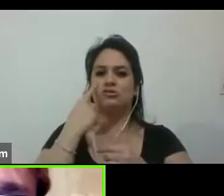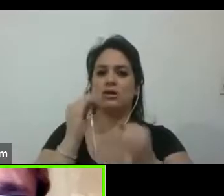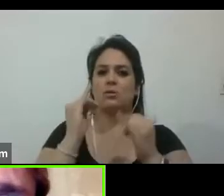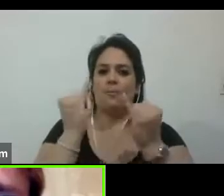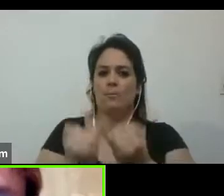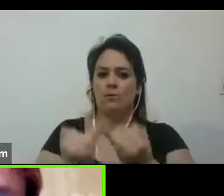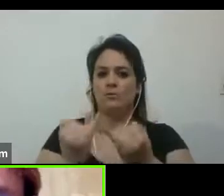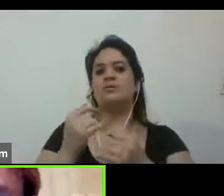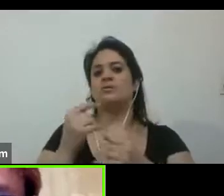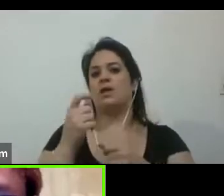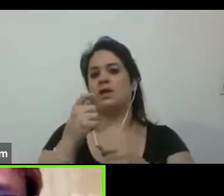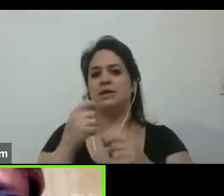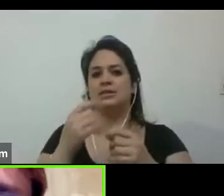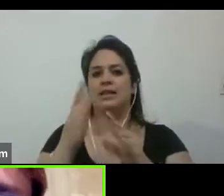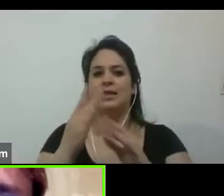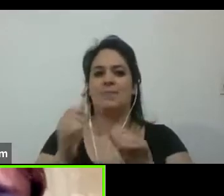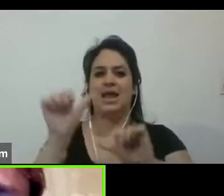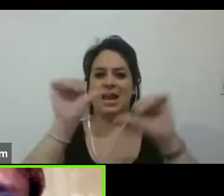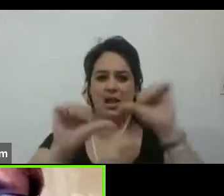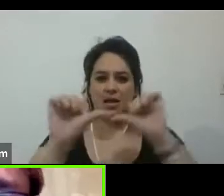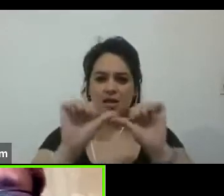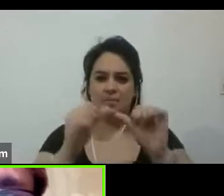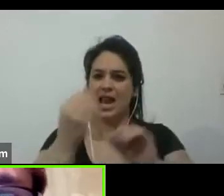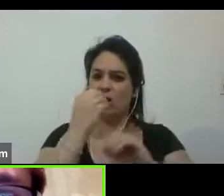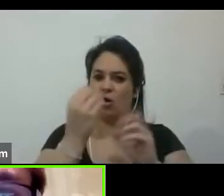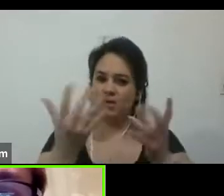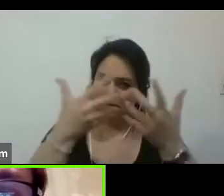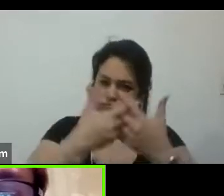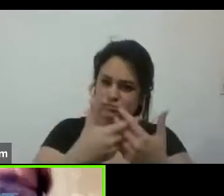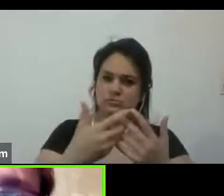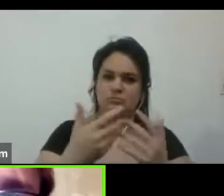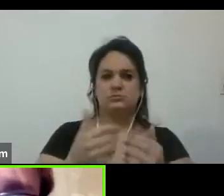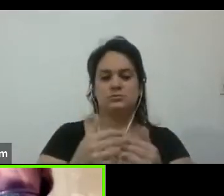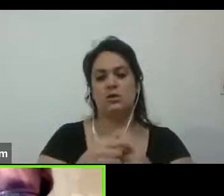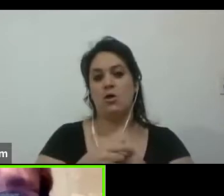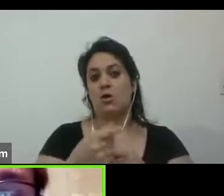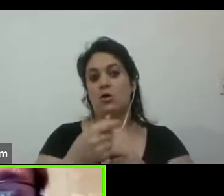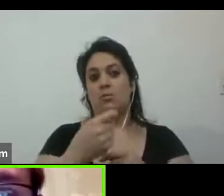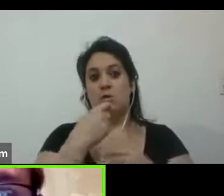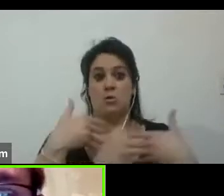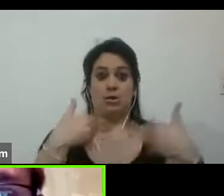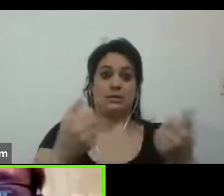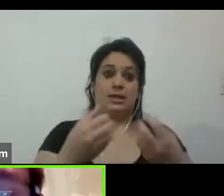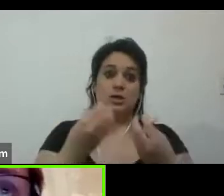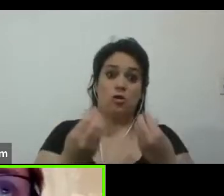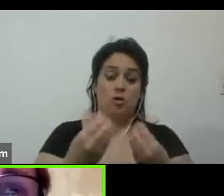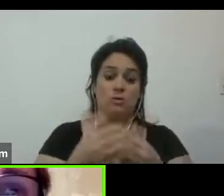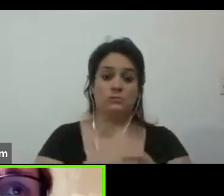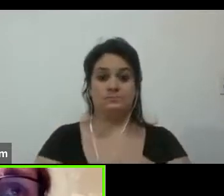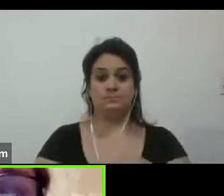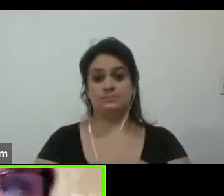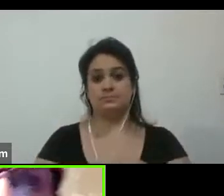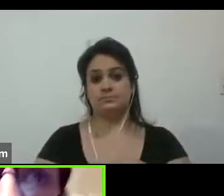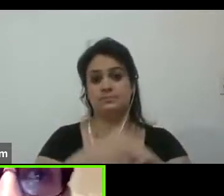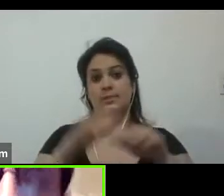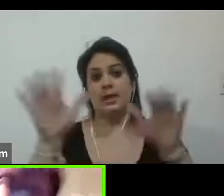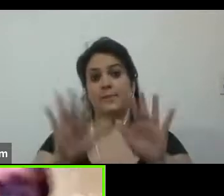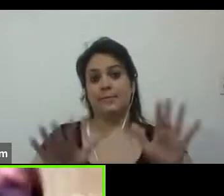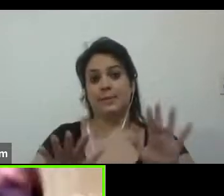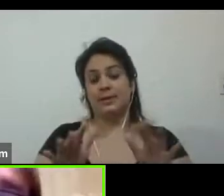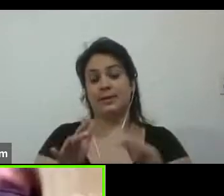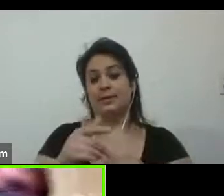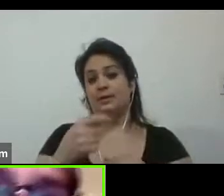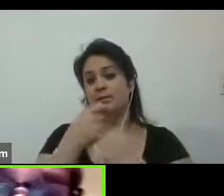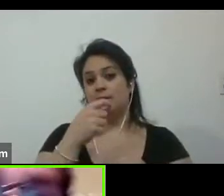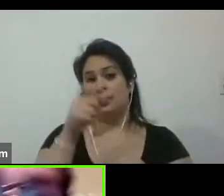químicas que se producen en el alimento ver que cómo afectan la salud las bondades de las mismas y va a preparar a la persona quizás para